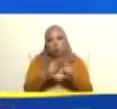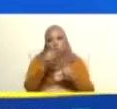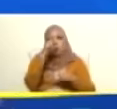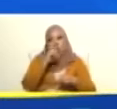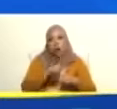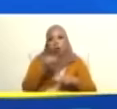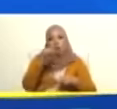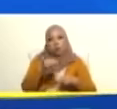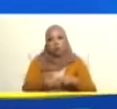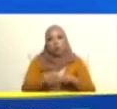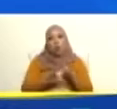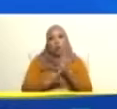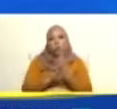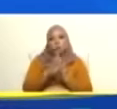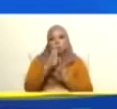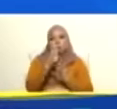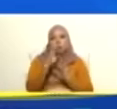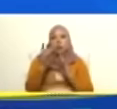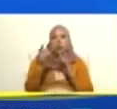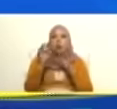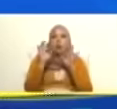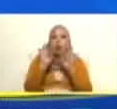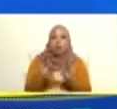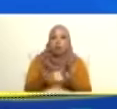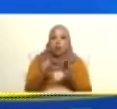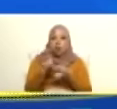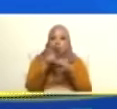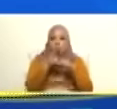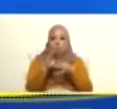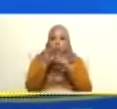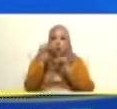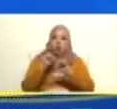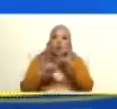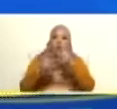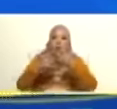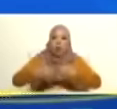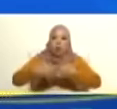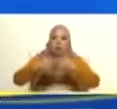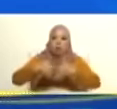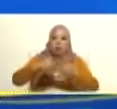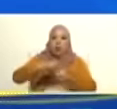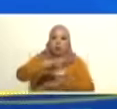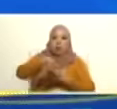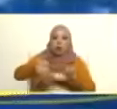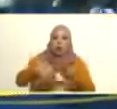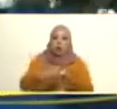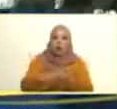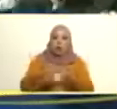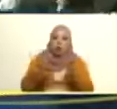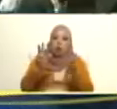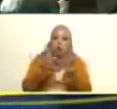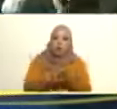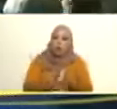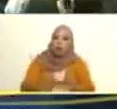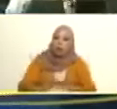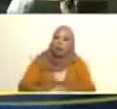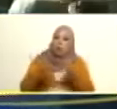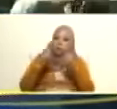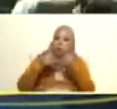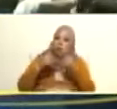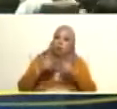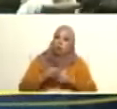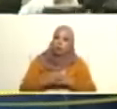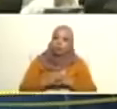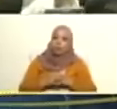año, siempre avanzando en una tasa efectiva de protección en defensa de la industria nacional. Bueno, cúmplase. Seguir avanzando